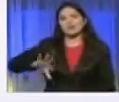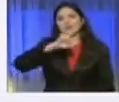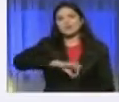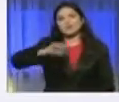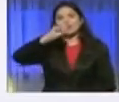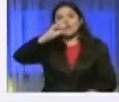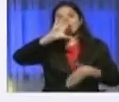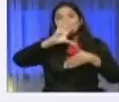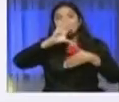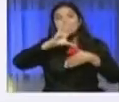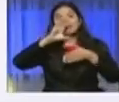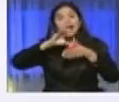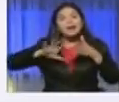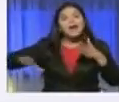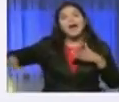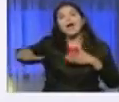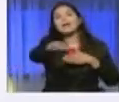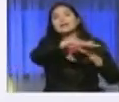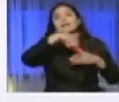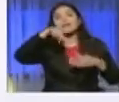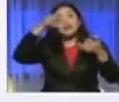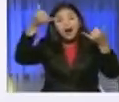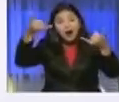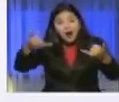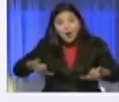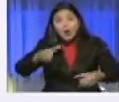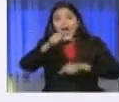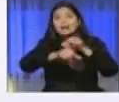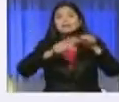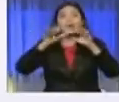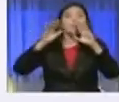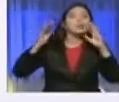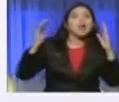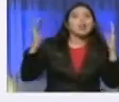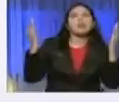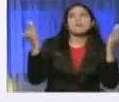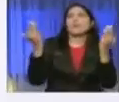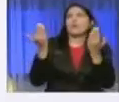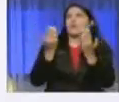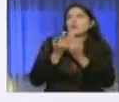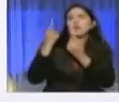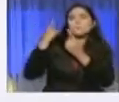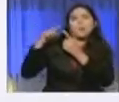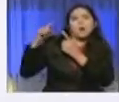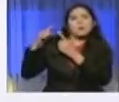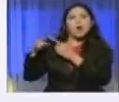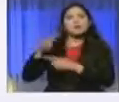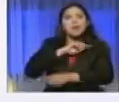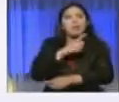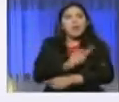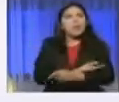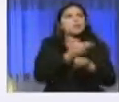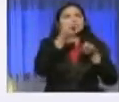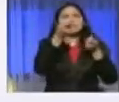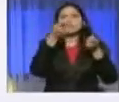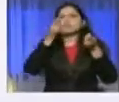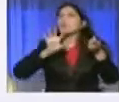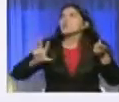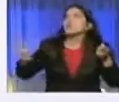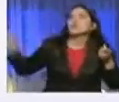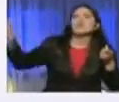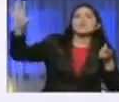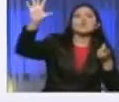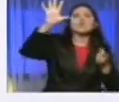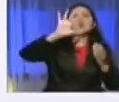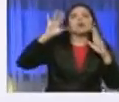América Latina y el Caribe, y será el siglo del mundo multipolar. Así lo llamó, multipolar lo